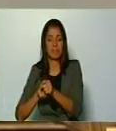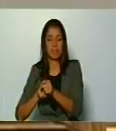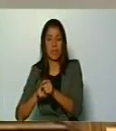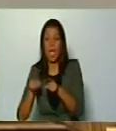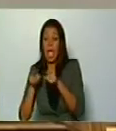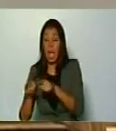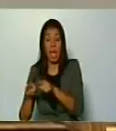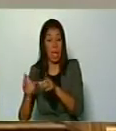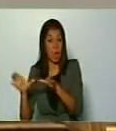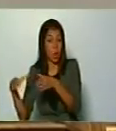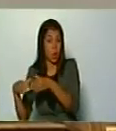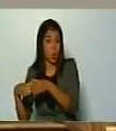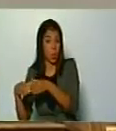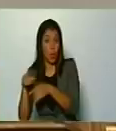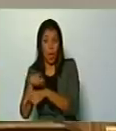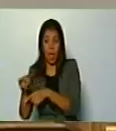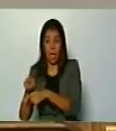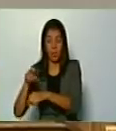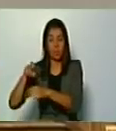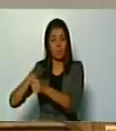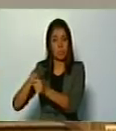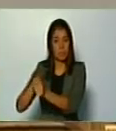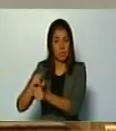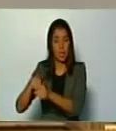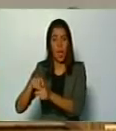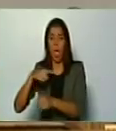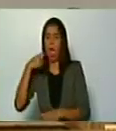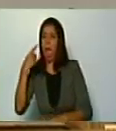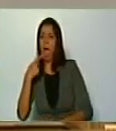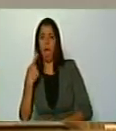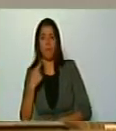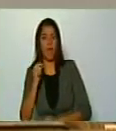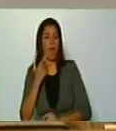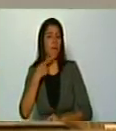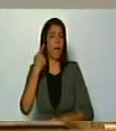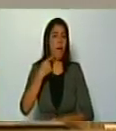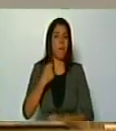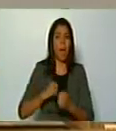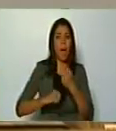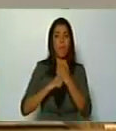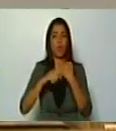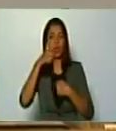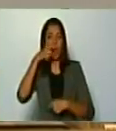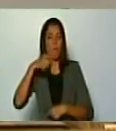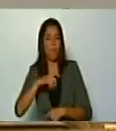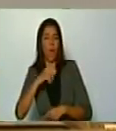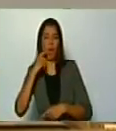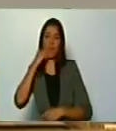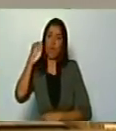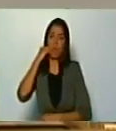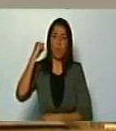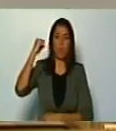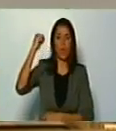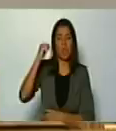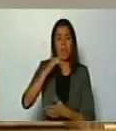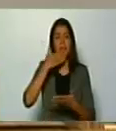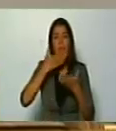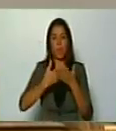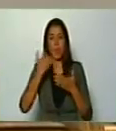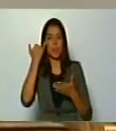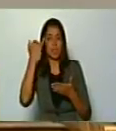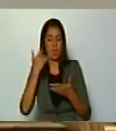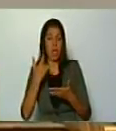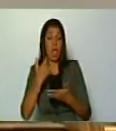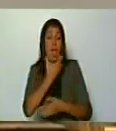Eran ellos los que, representando aquí al pueblo, hablaban y daban sus discursos, presentaban sus propuestas y